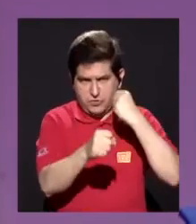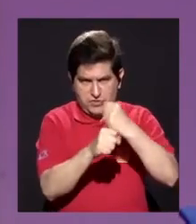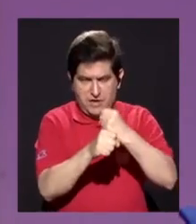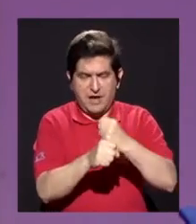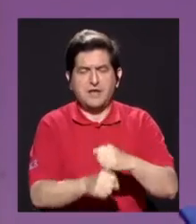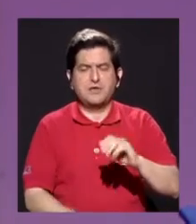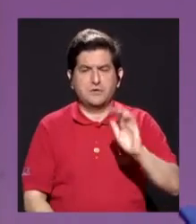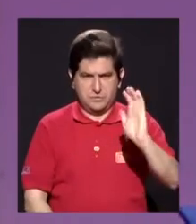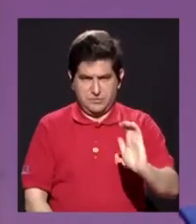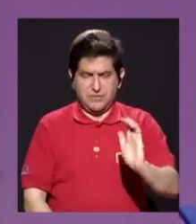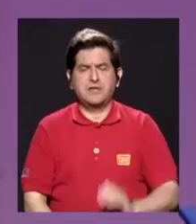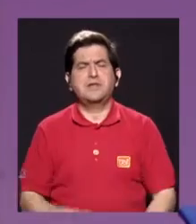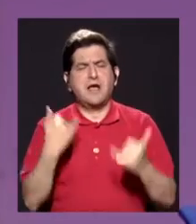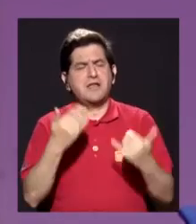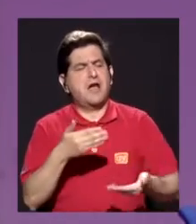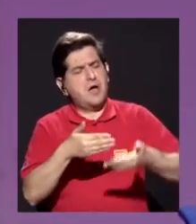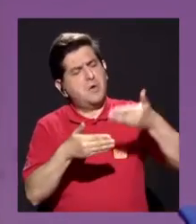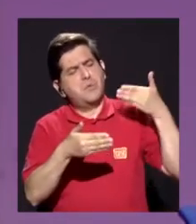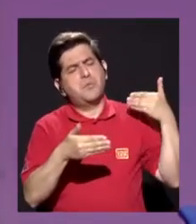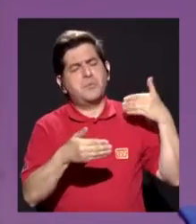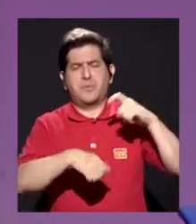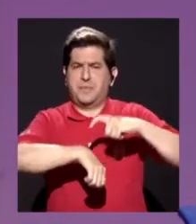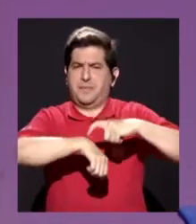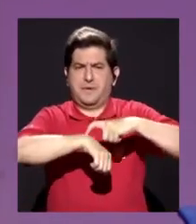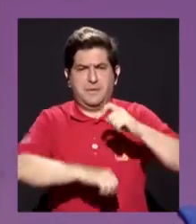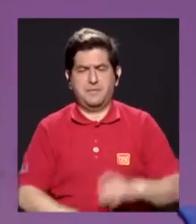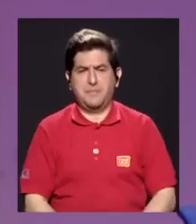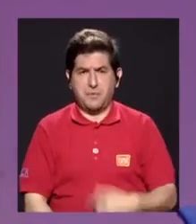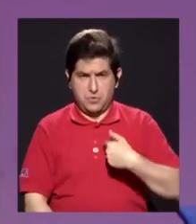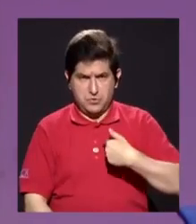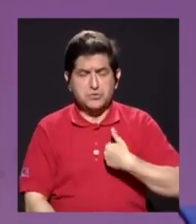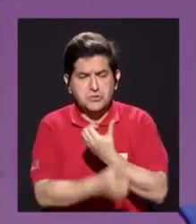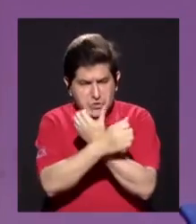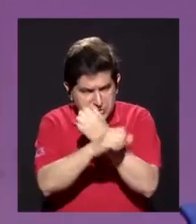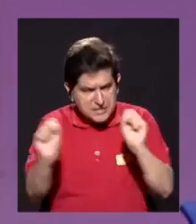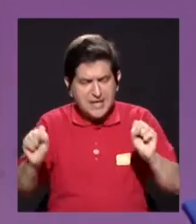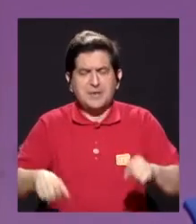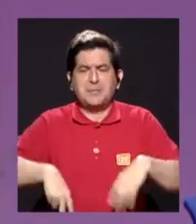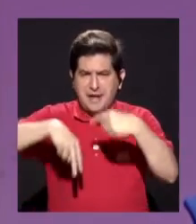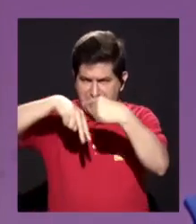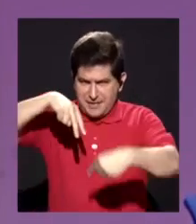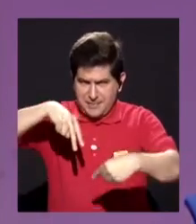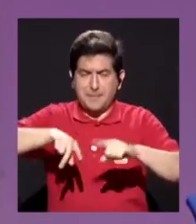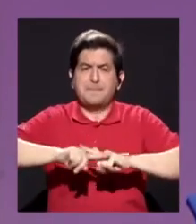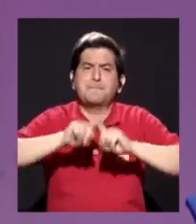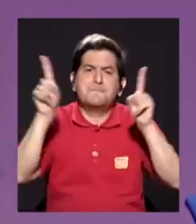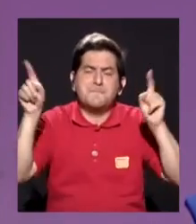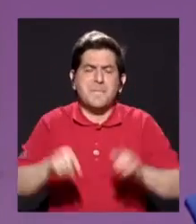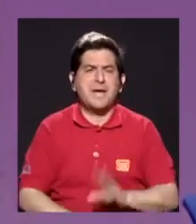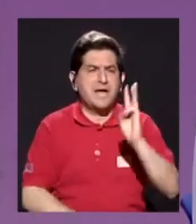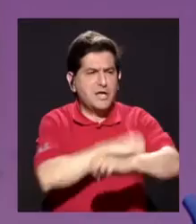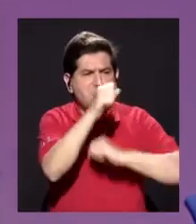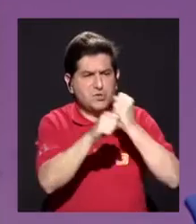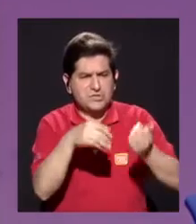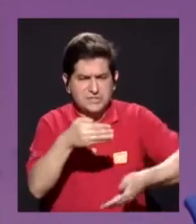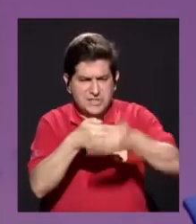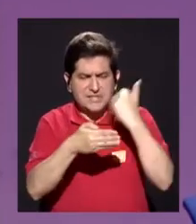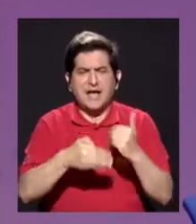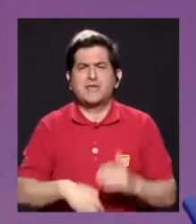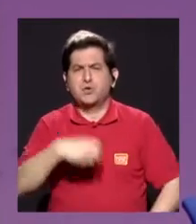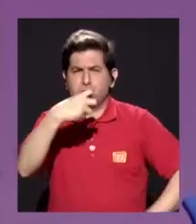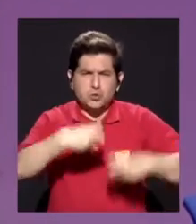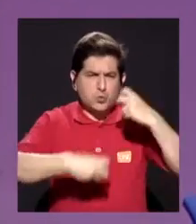pasó mucho tiempo de eso, me habían logrado salvar mi pierna, pero hace 6 años empecé a presentar